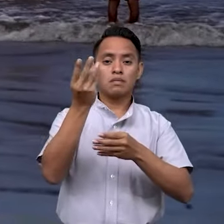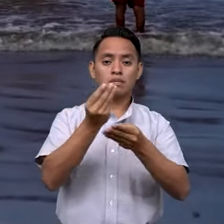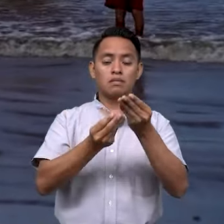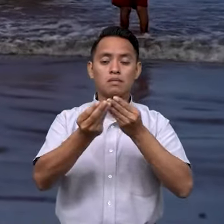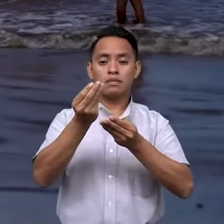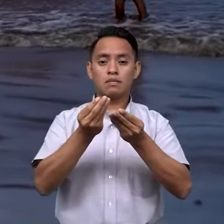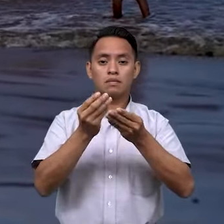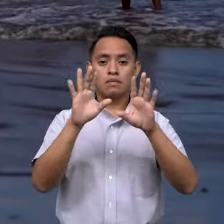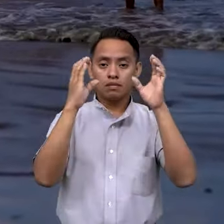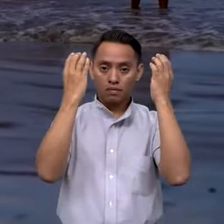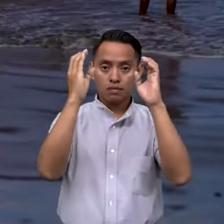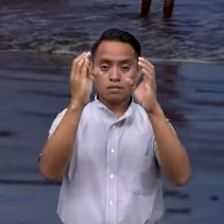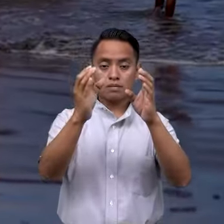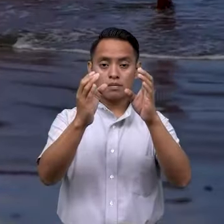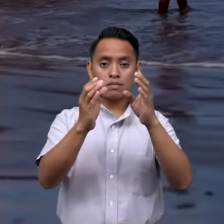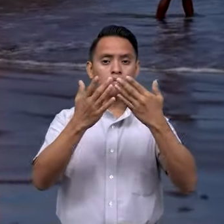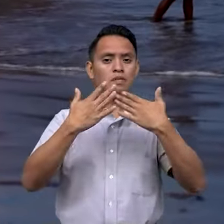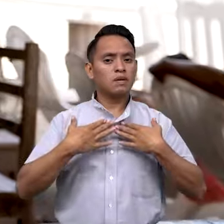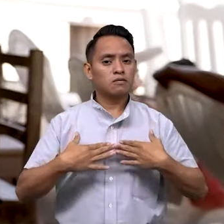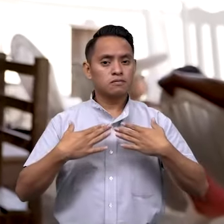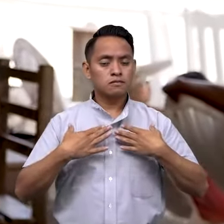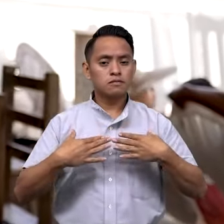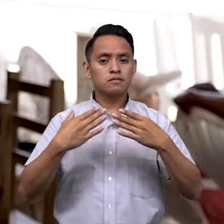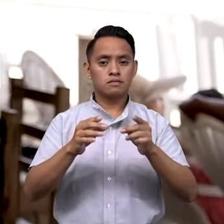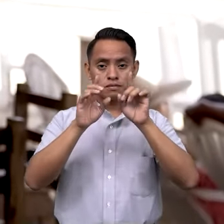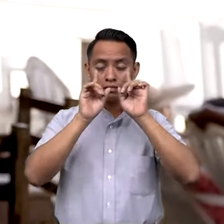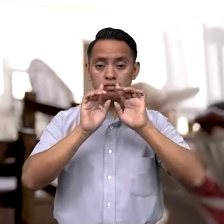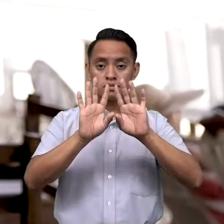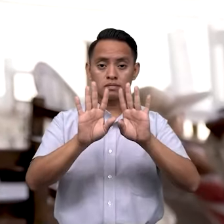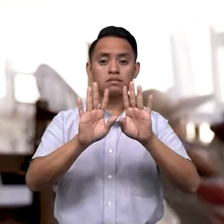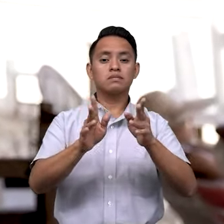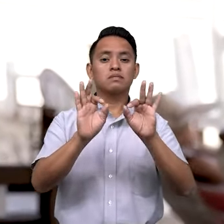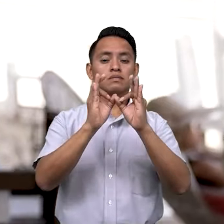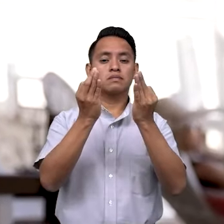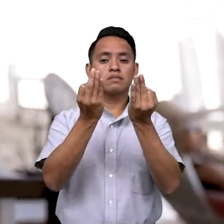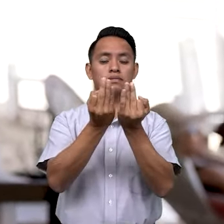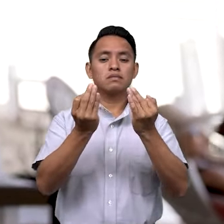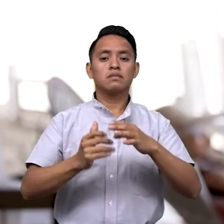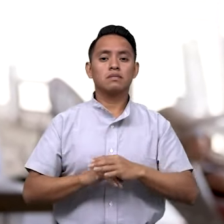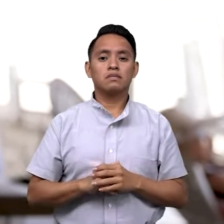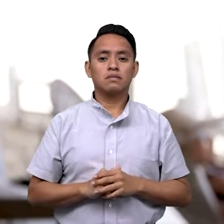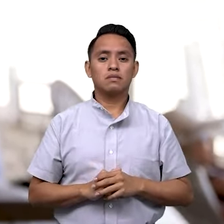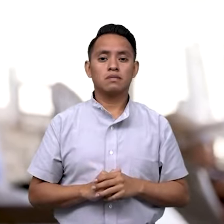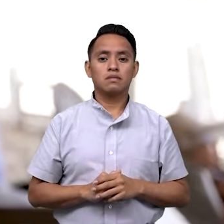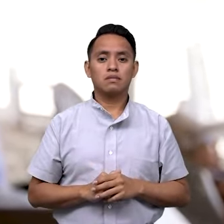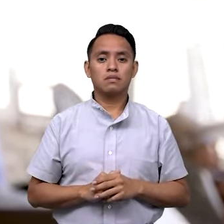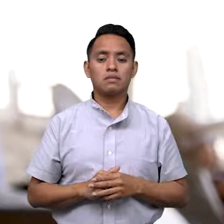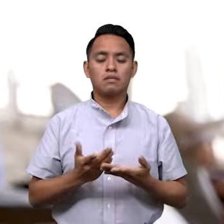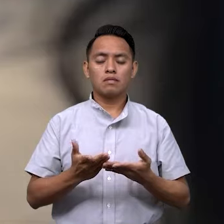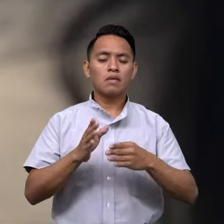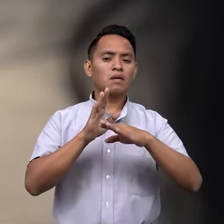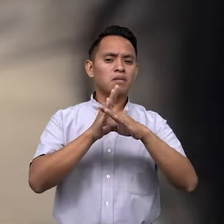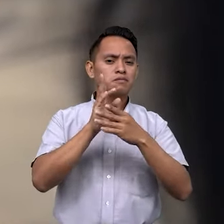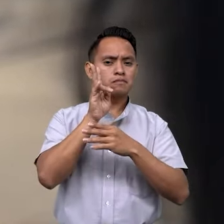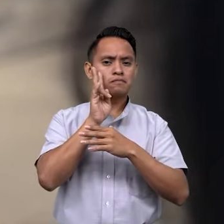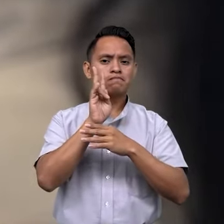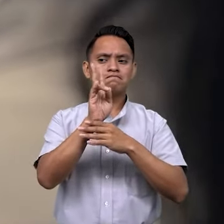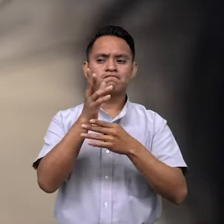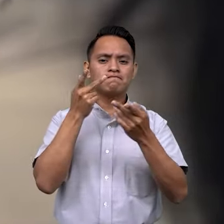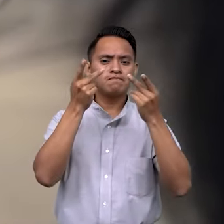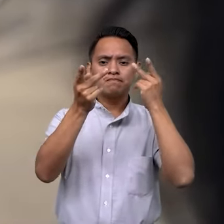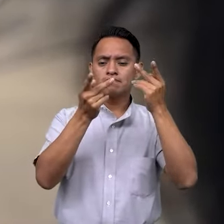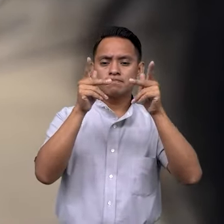económico, cultural, tranquilidad y seguridad de las familias. Eso llama la atención, llama a visitantes